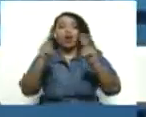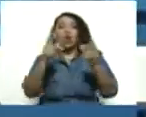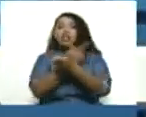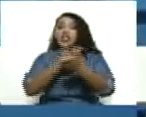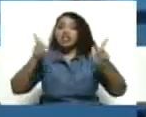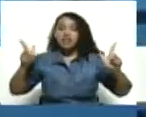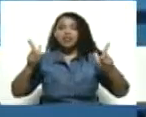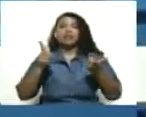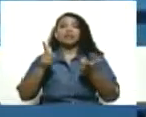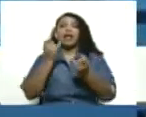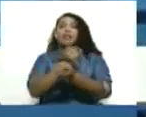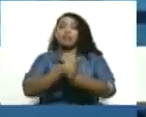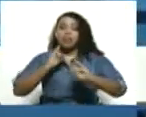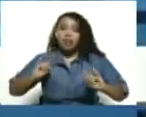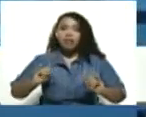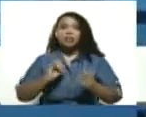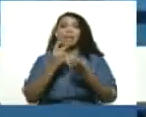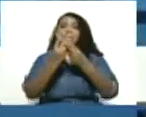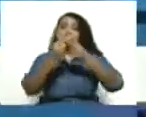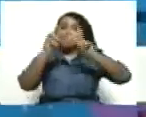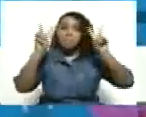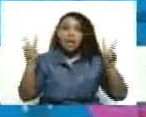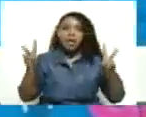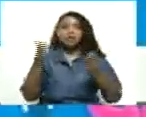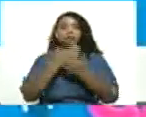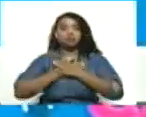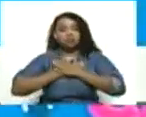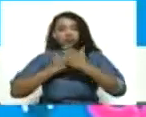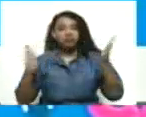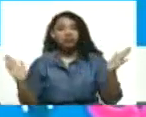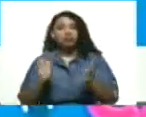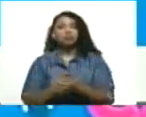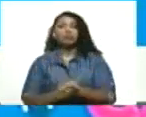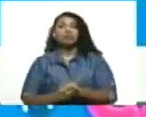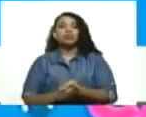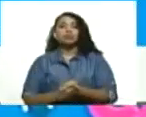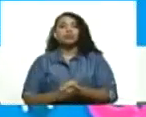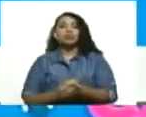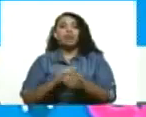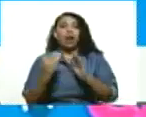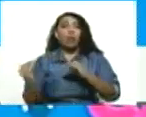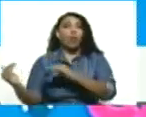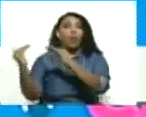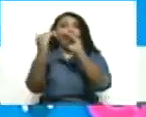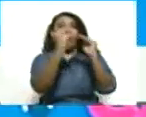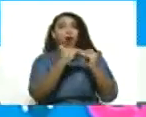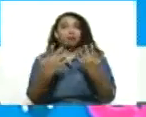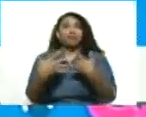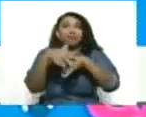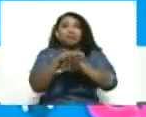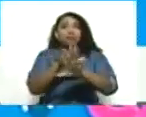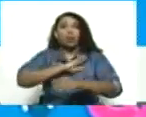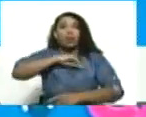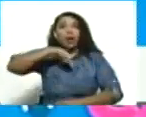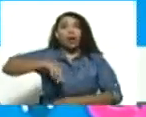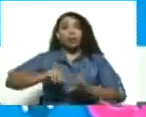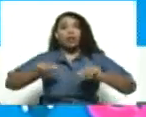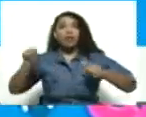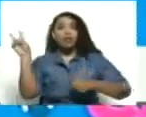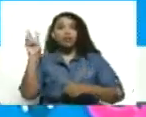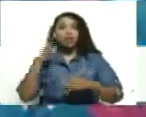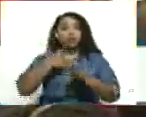la independencia la paz la solidaridad el bien común la integridad territorial la convivencia y